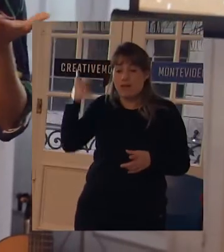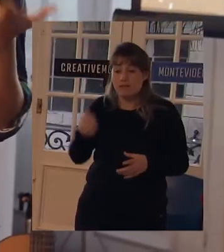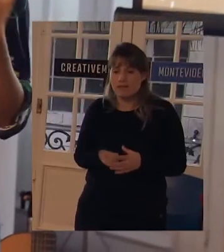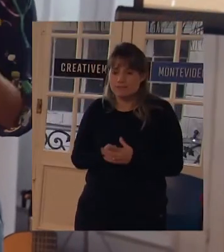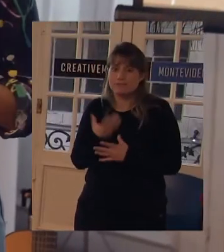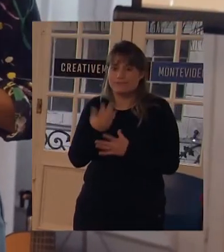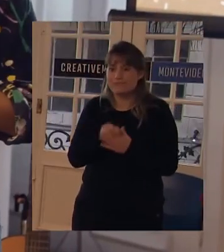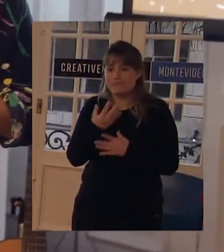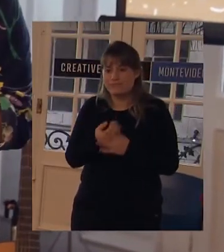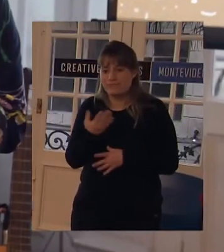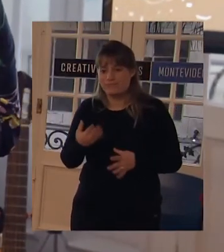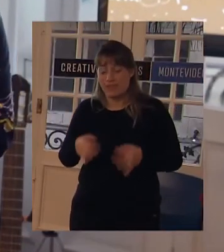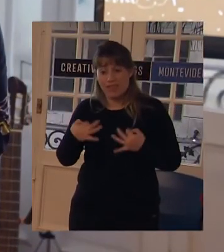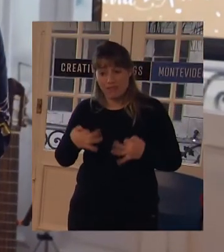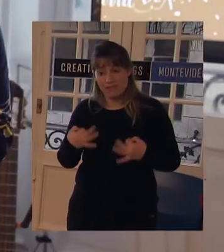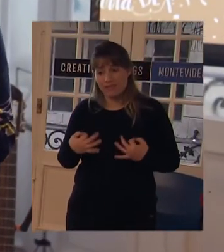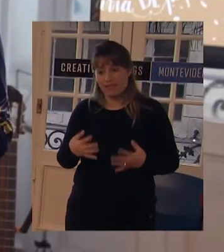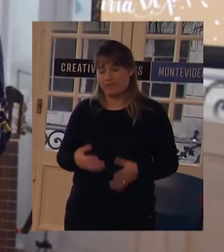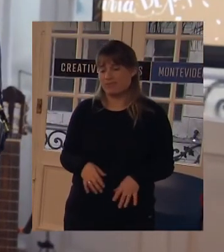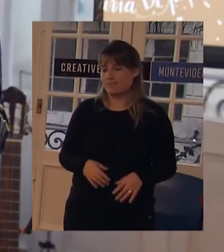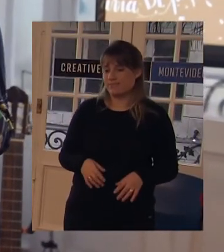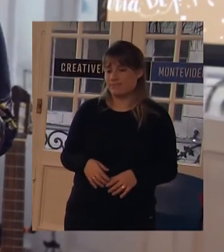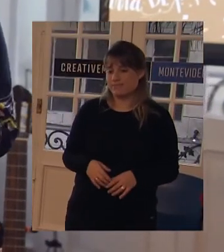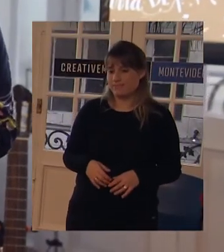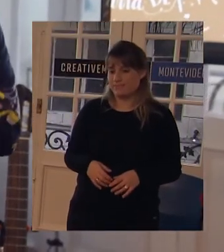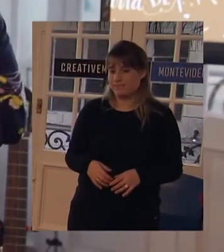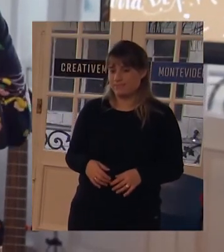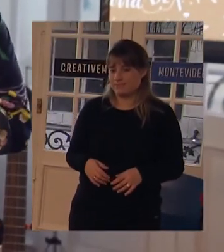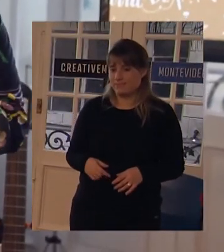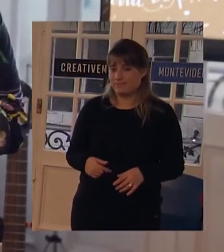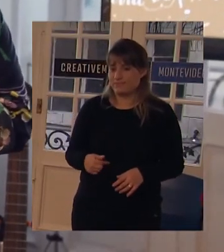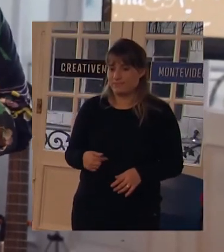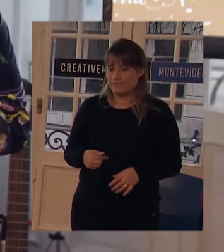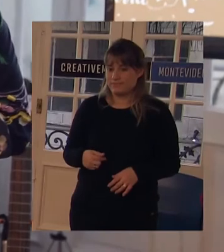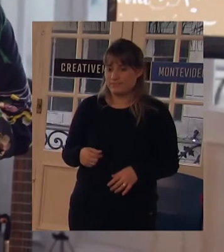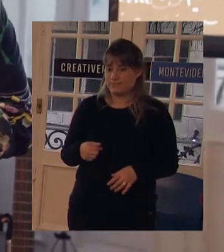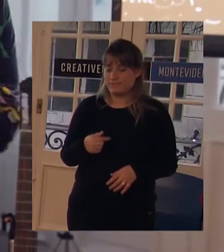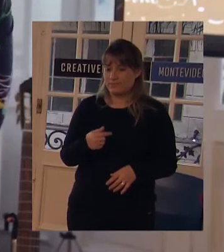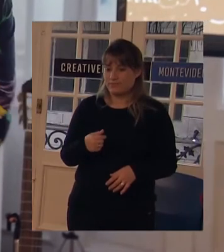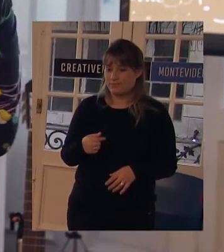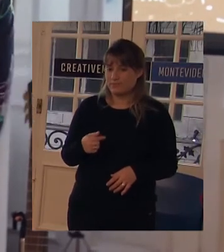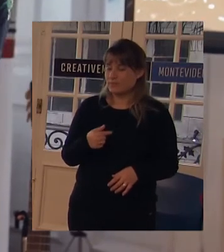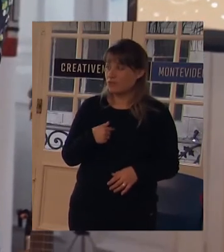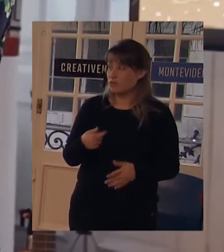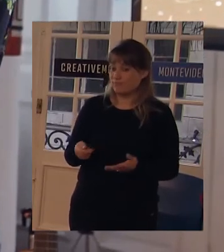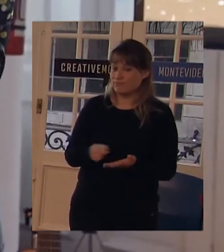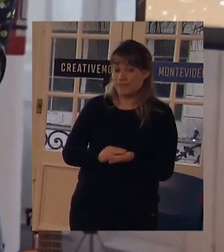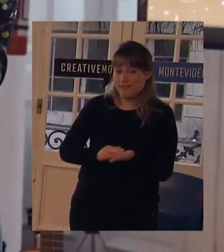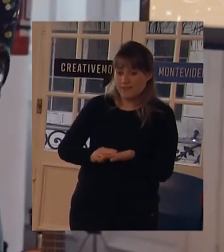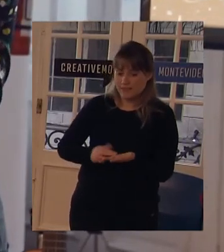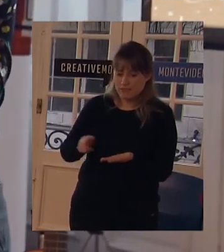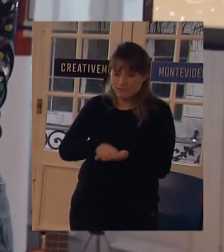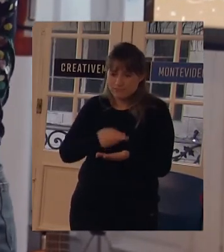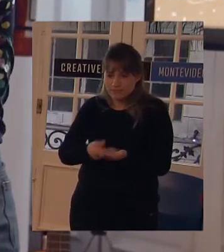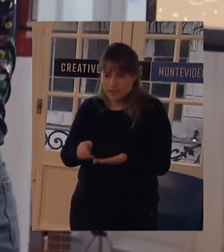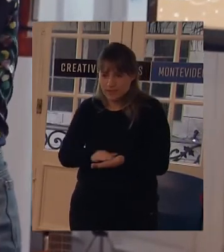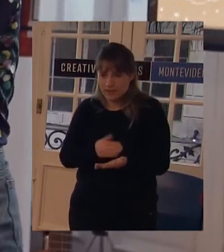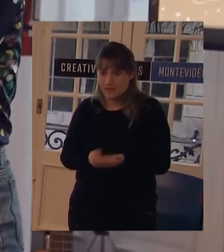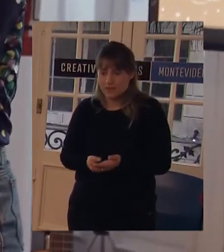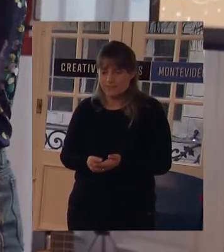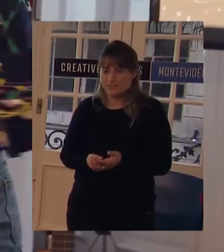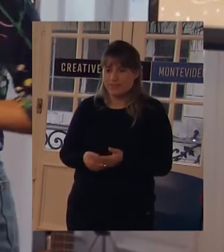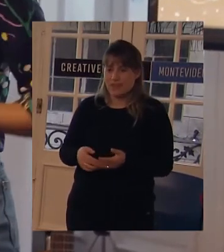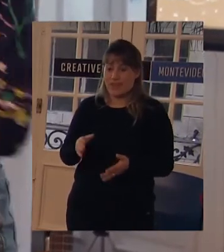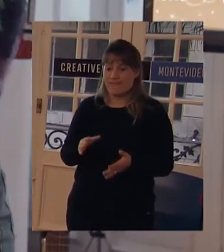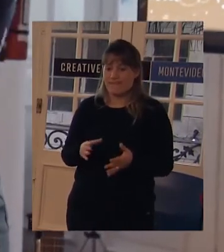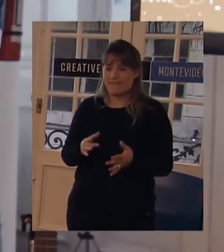Y eso viene parte de lo que es mi formación. Yo soy diseñadora gráfica de la Escuela Nacional de Bellas